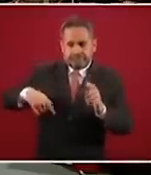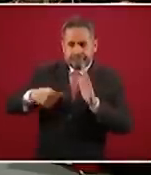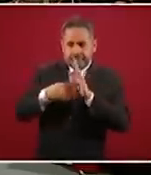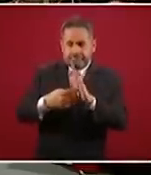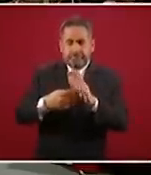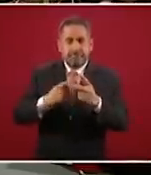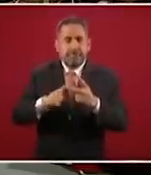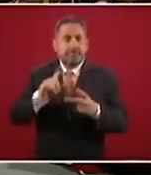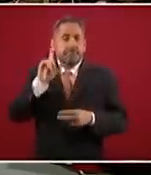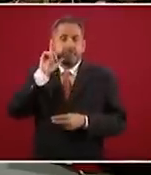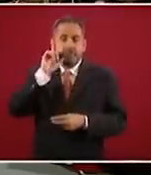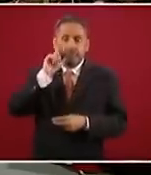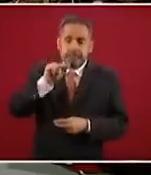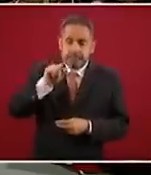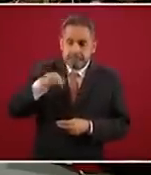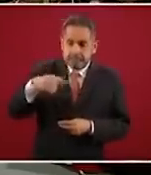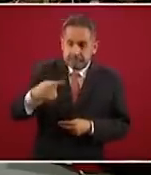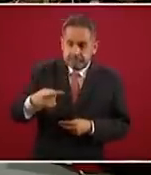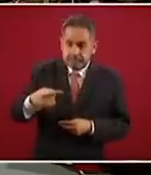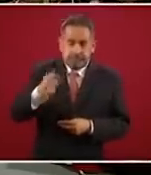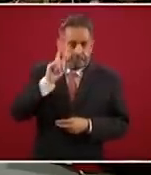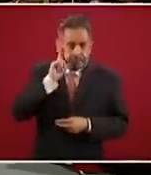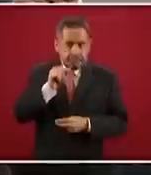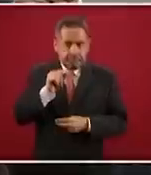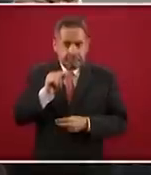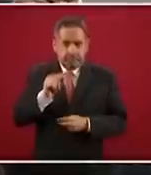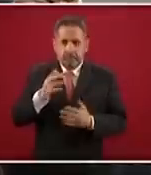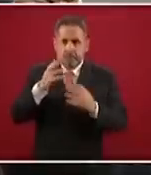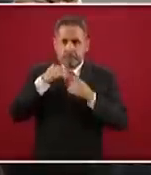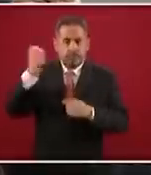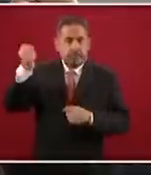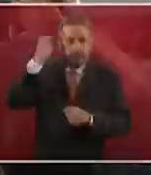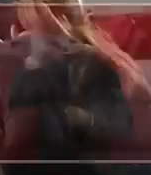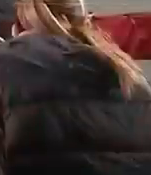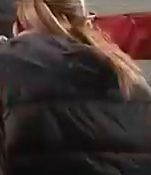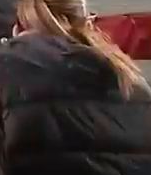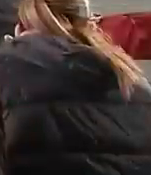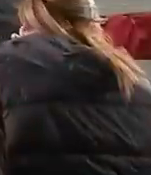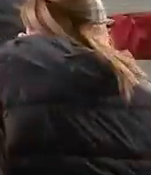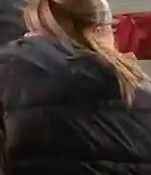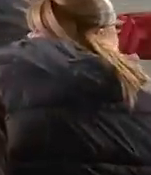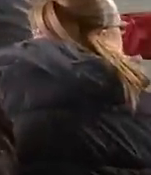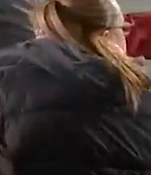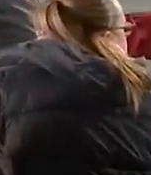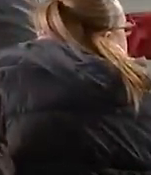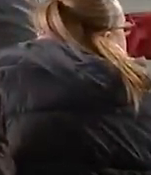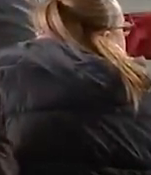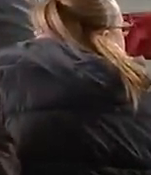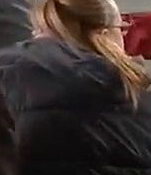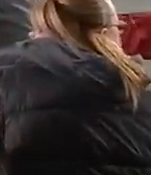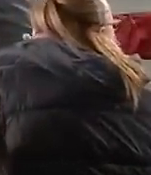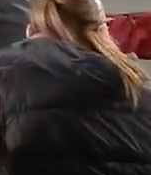y mañana no hay exposición. Todas van a ser